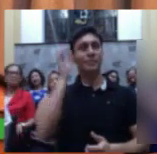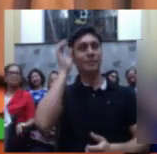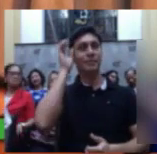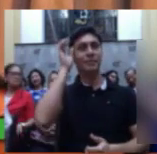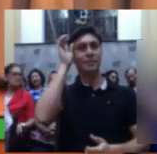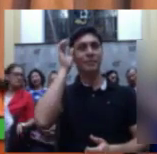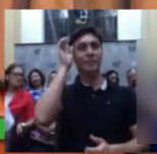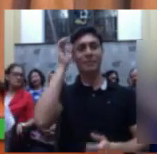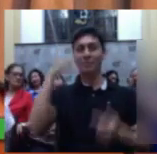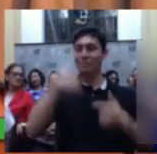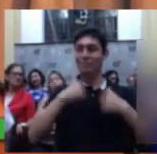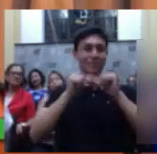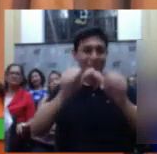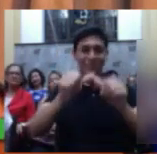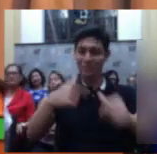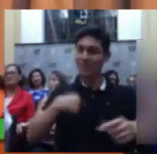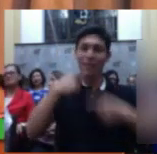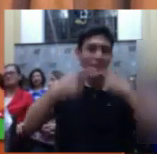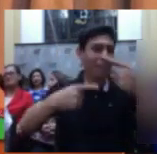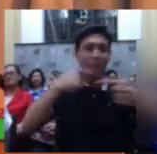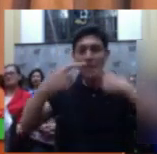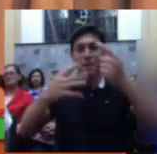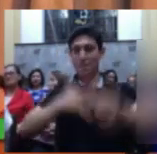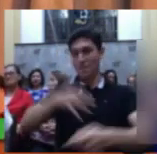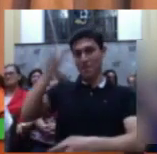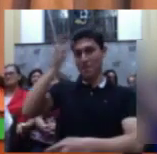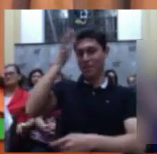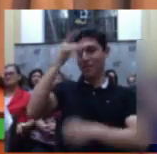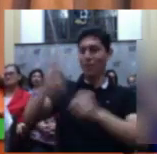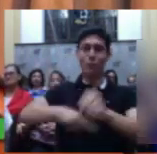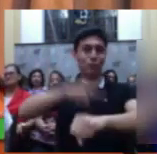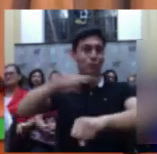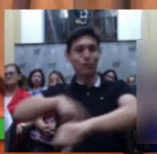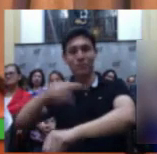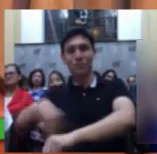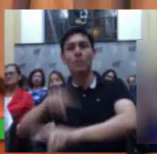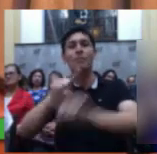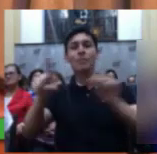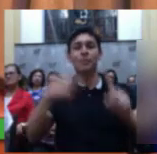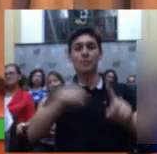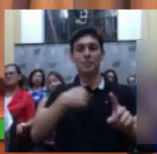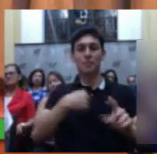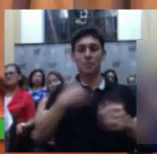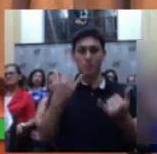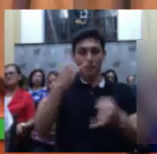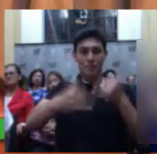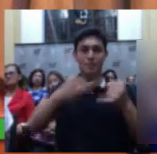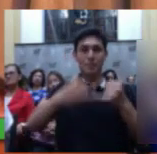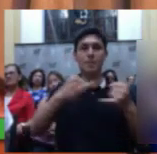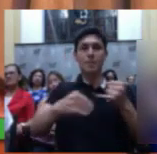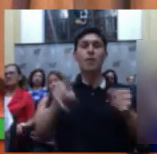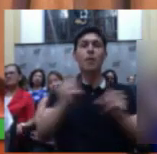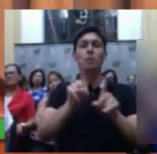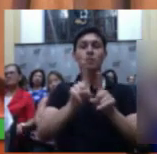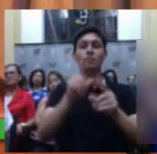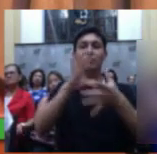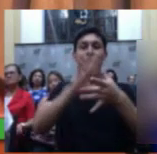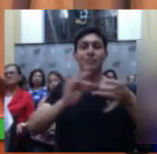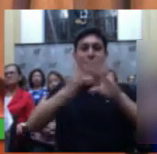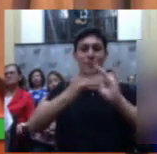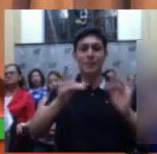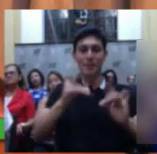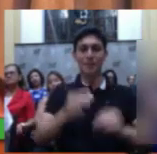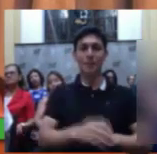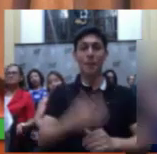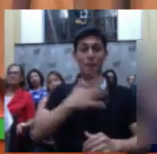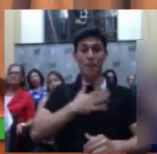Podría seguir hablando de mi papá por horas, pero me gustaría ir terminando con una anécdota personal. Cuando era niño,